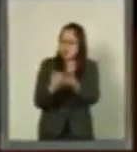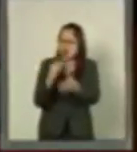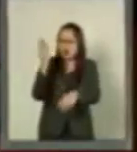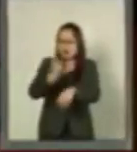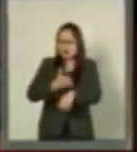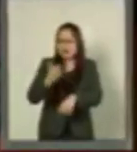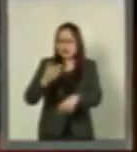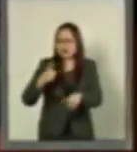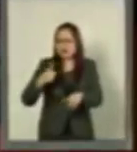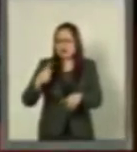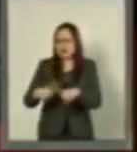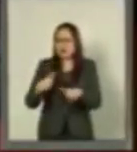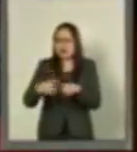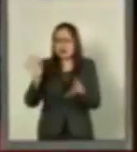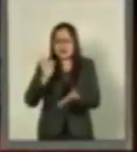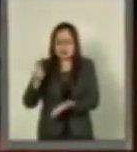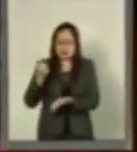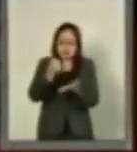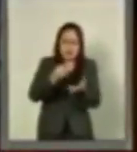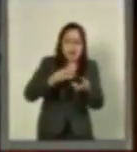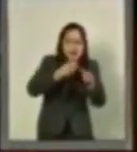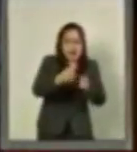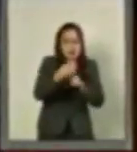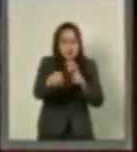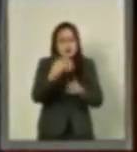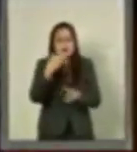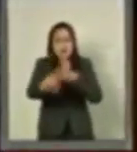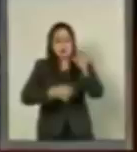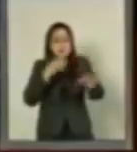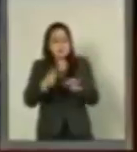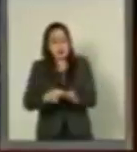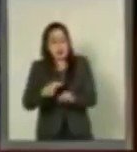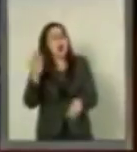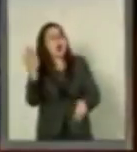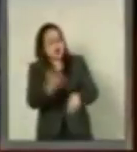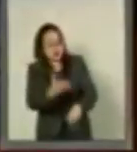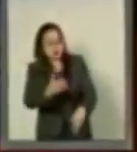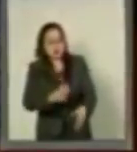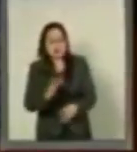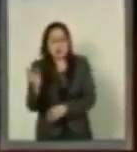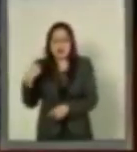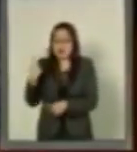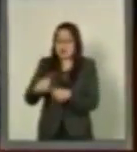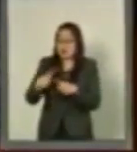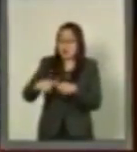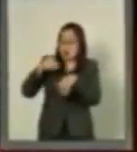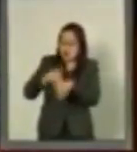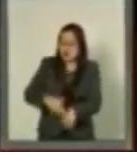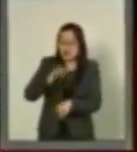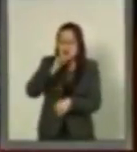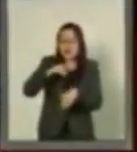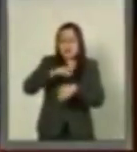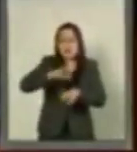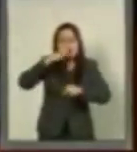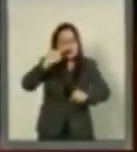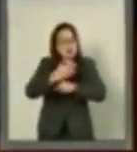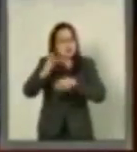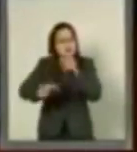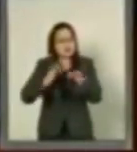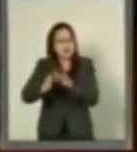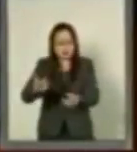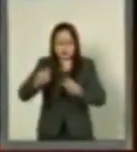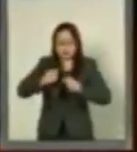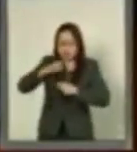a quien no ejerza debidamente los recursos en esta materia. Y sanciones para quien no cumpla con responsabilidad el